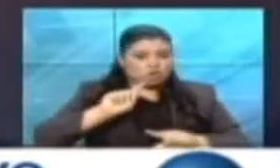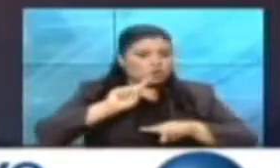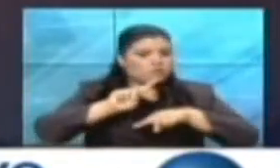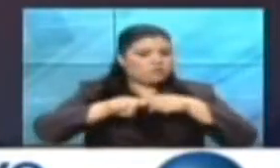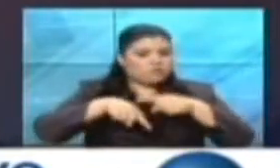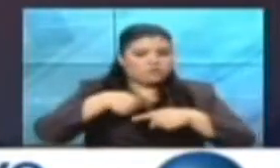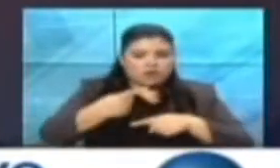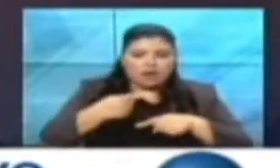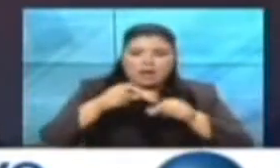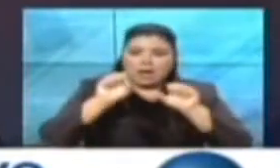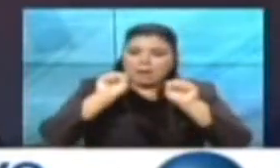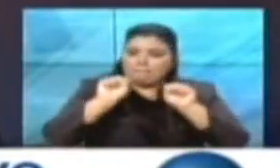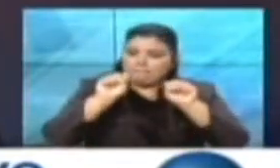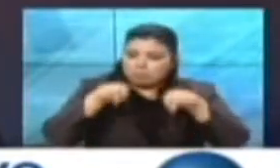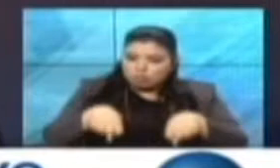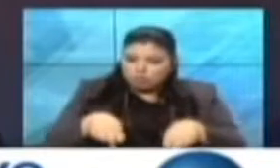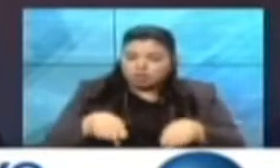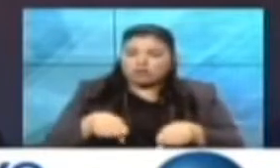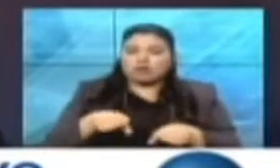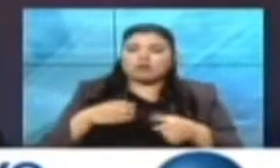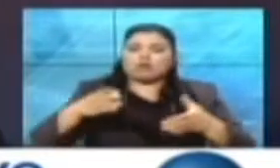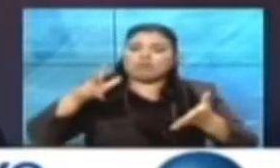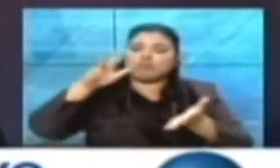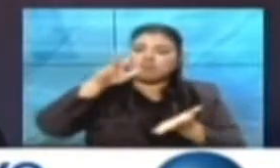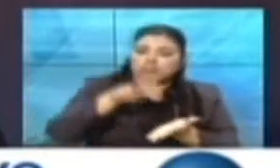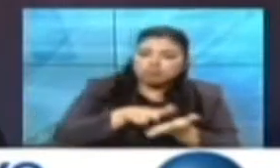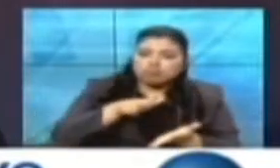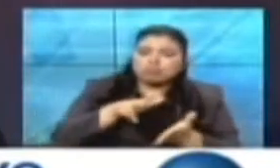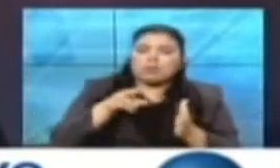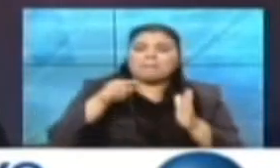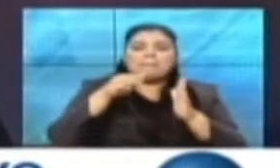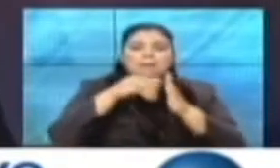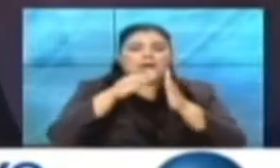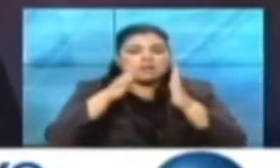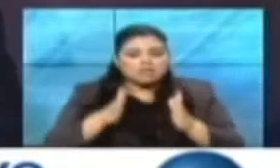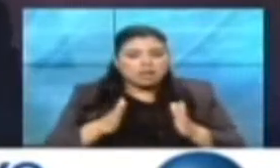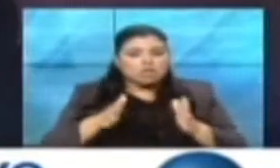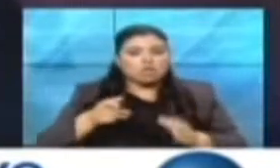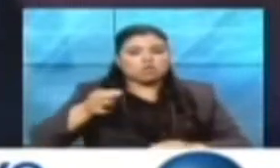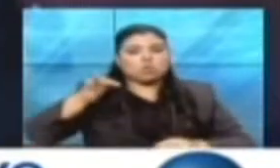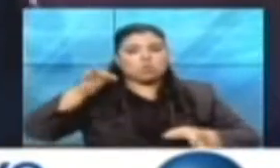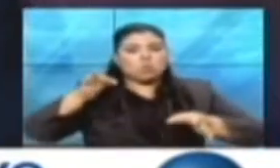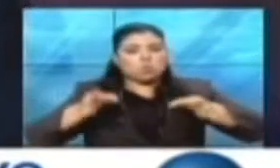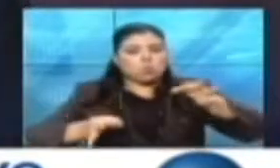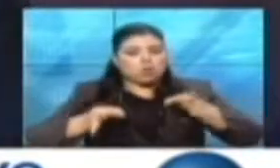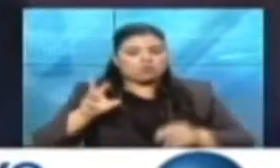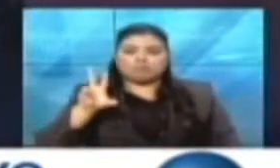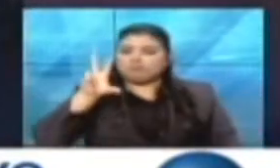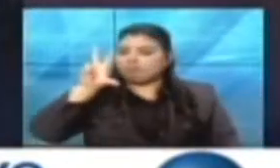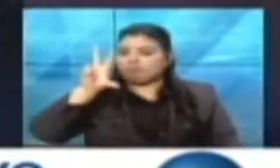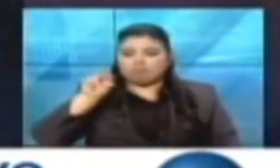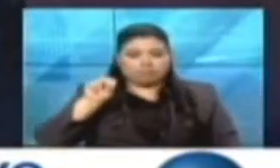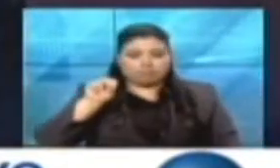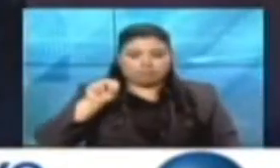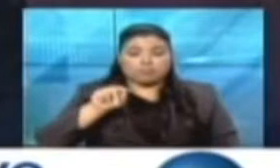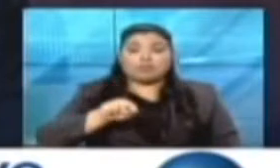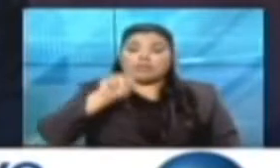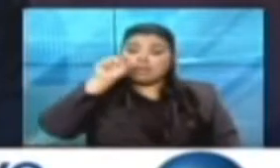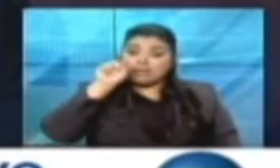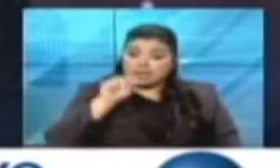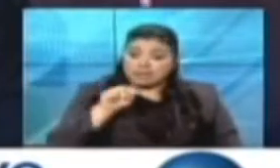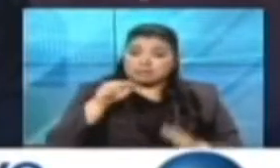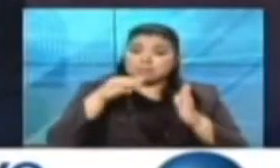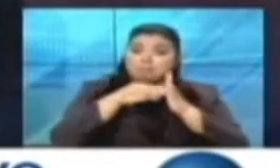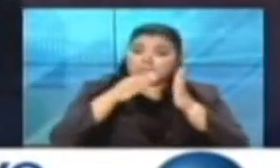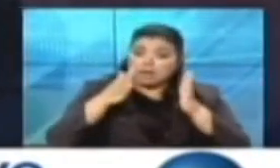posibilidad de ratificar magistrados ni jueces los mismos podrán ser electos